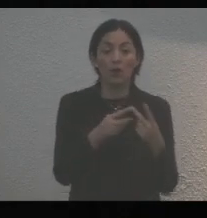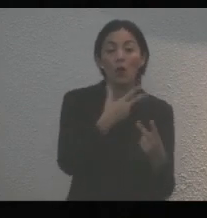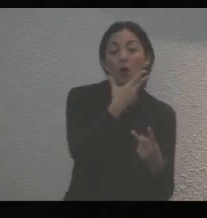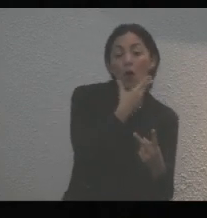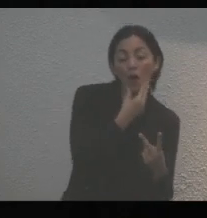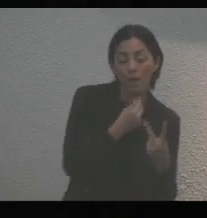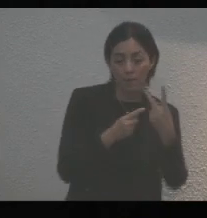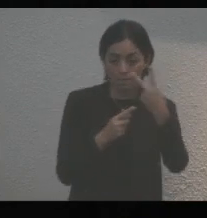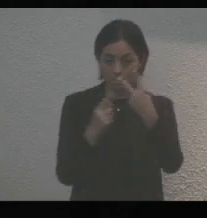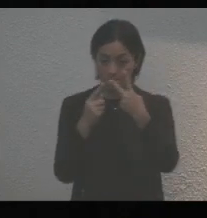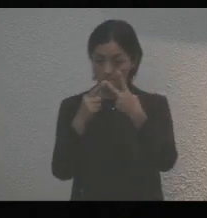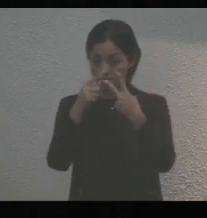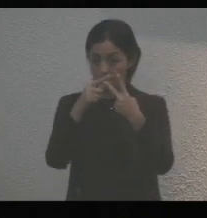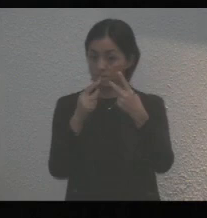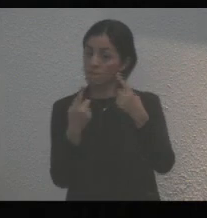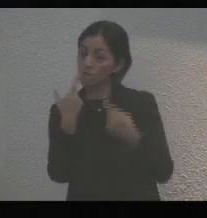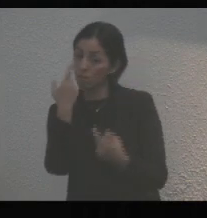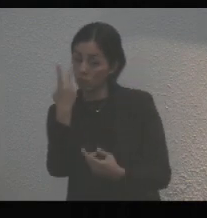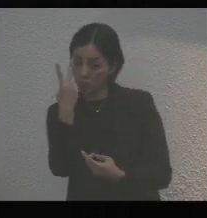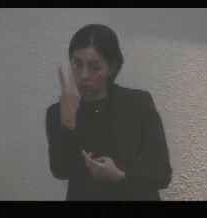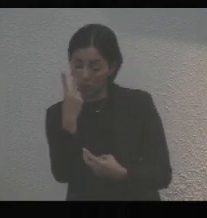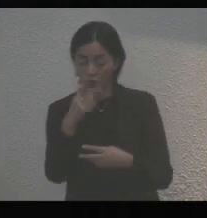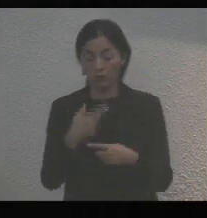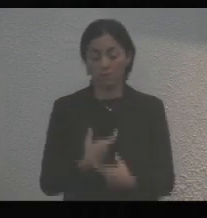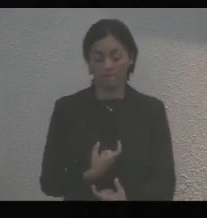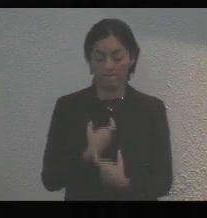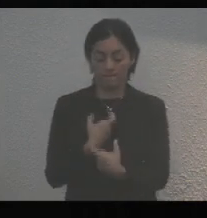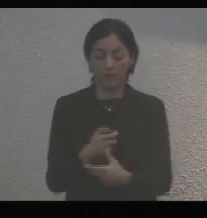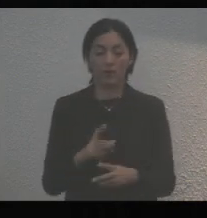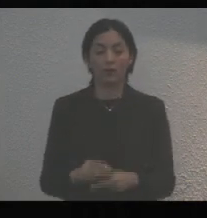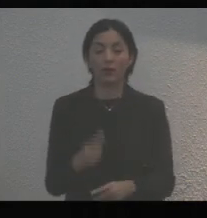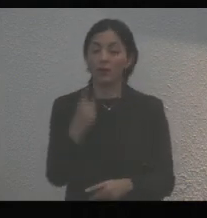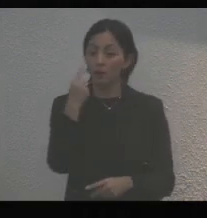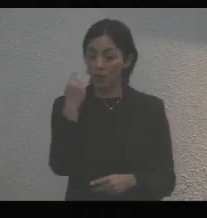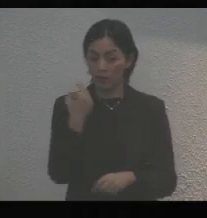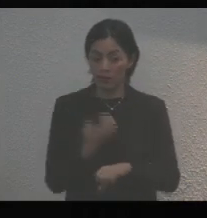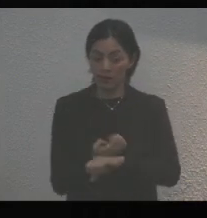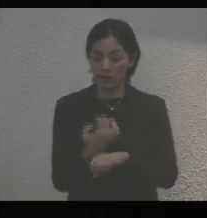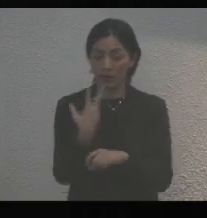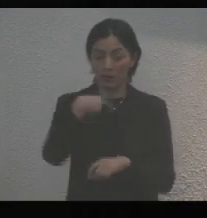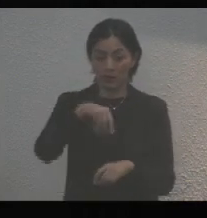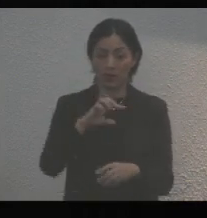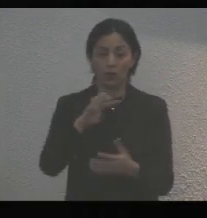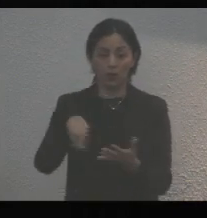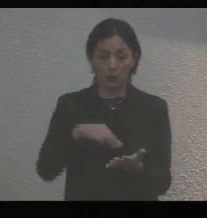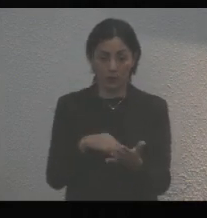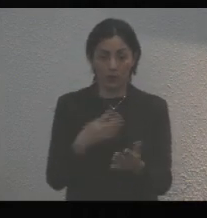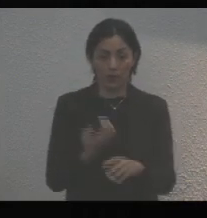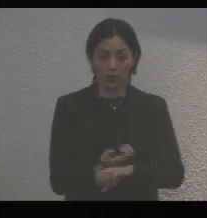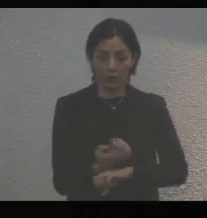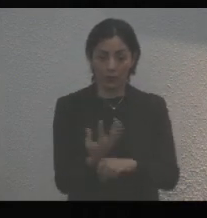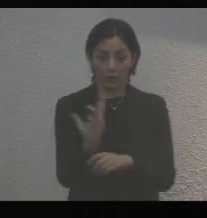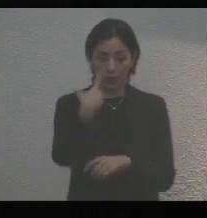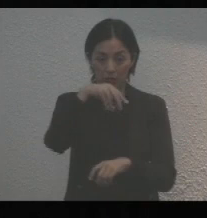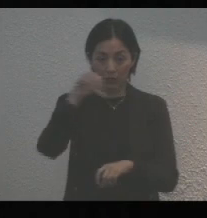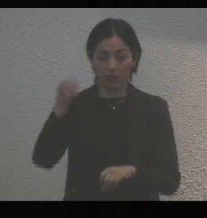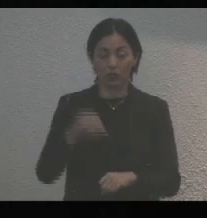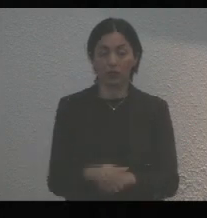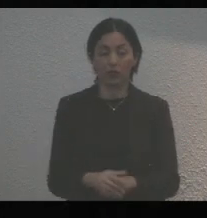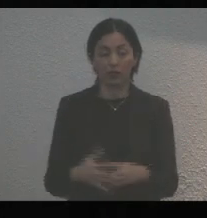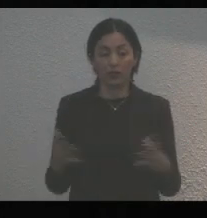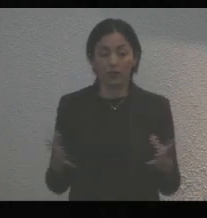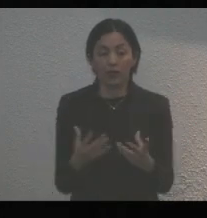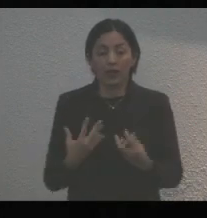elemento del género masculino de las policías estatales o municipales del Estado de Quintana Roo que